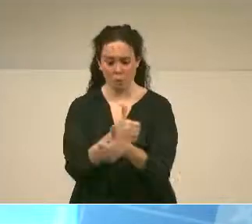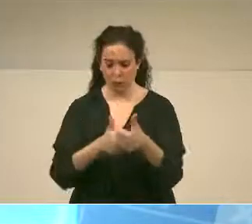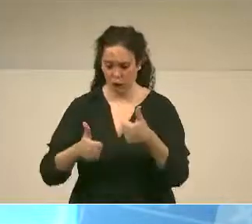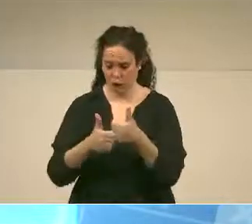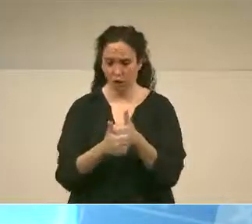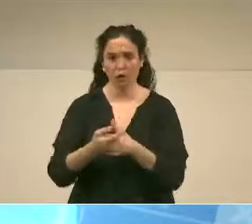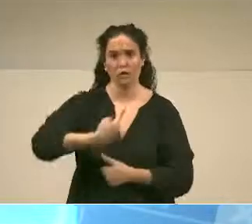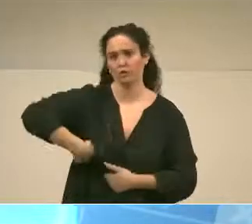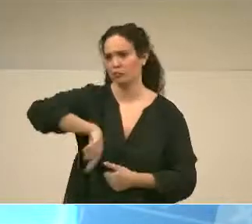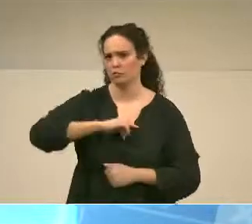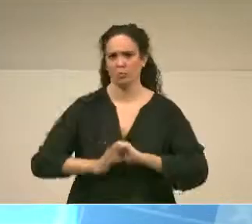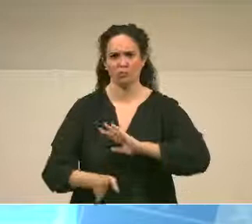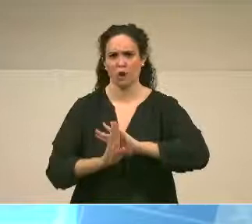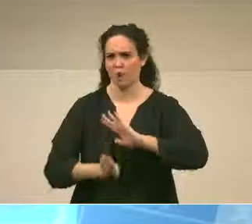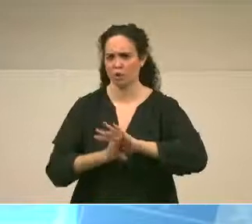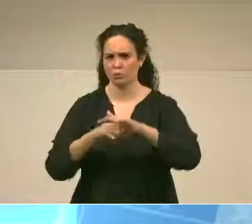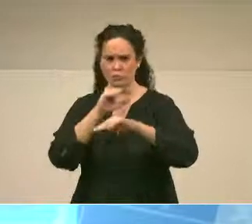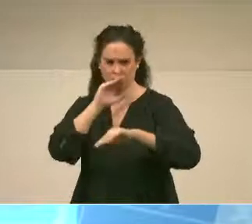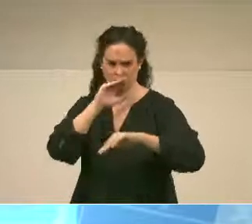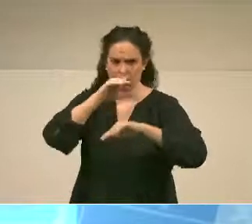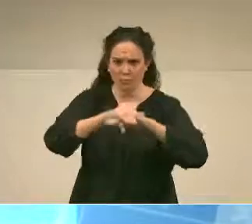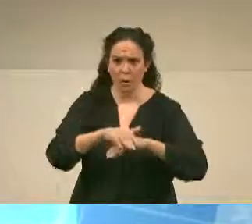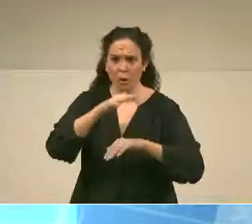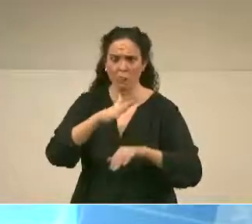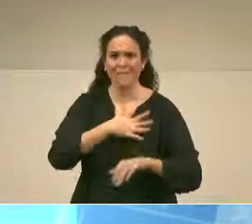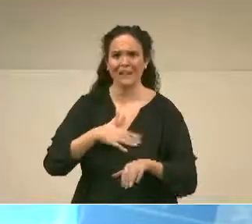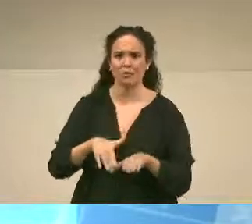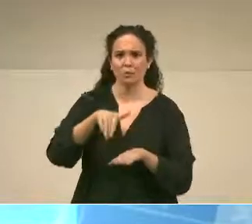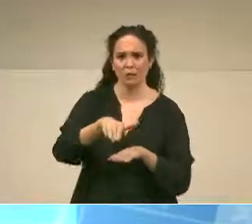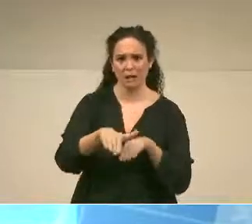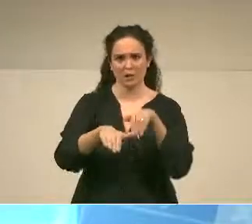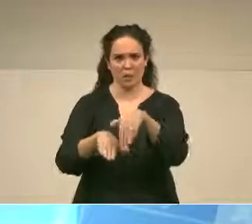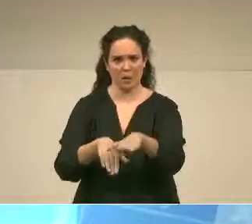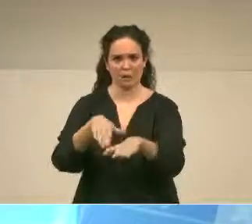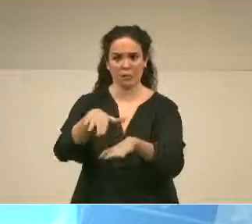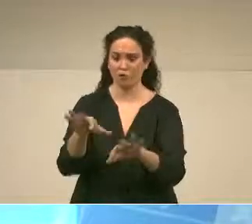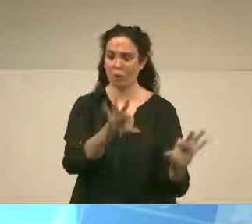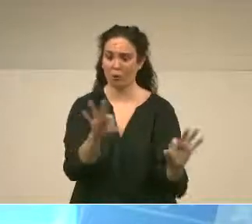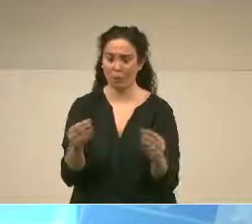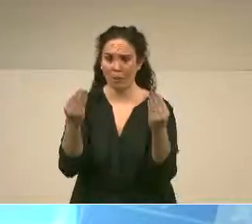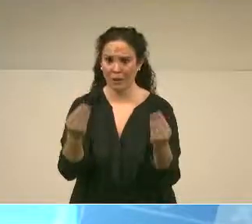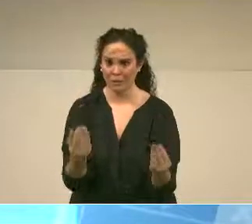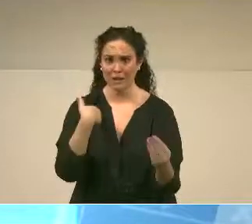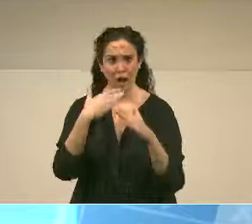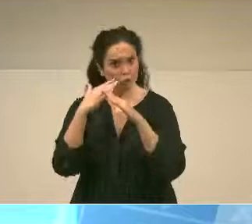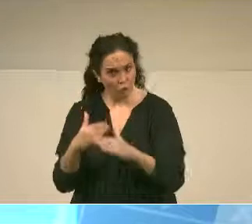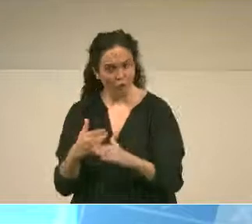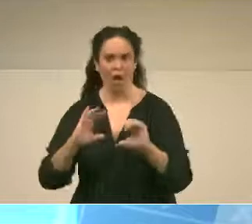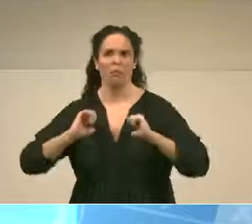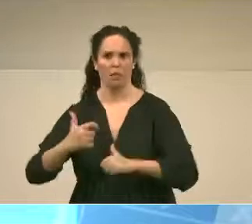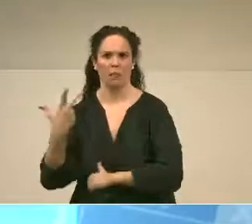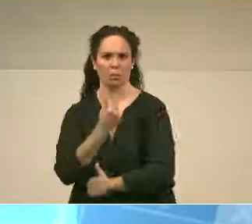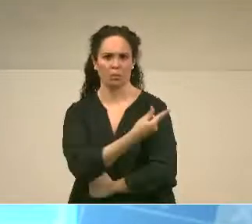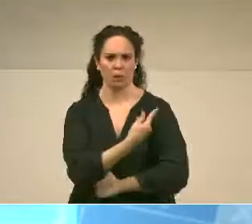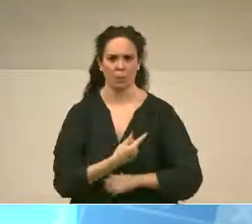a mantener, y por eso vamos dando pasos para tenerlo preparado en el momento que podamos disponer de dosis suficientes.